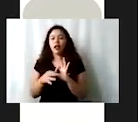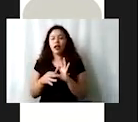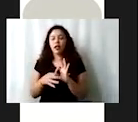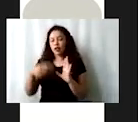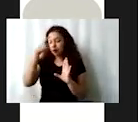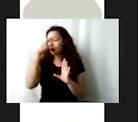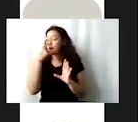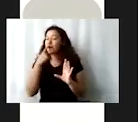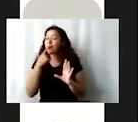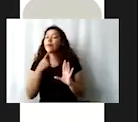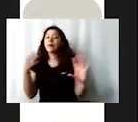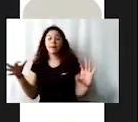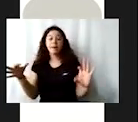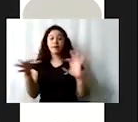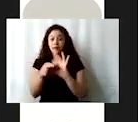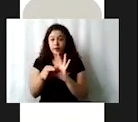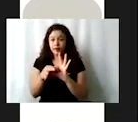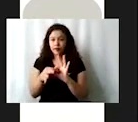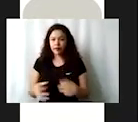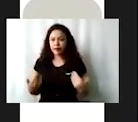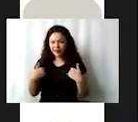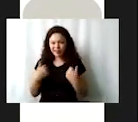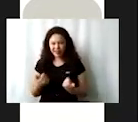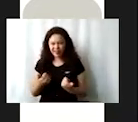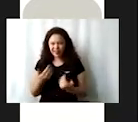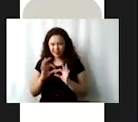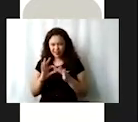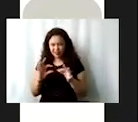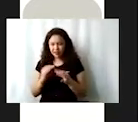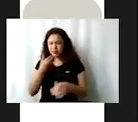perfil para ese puesto. ¿Me explico? Y para ello,